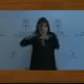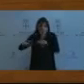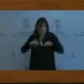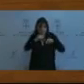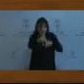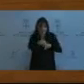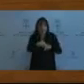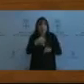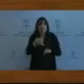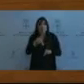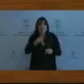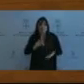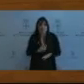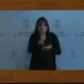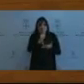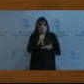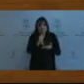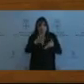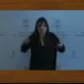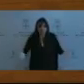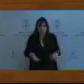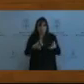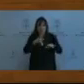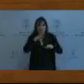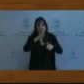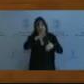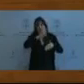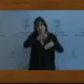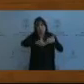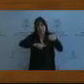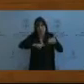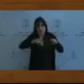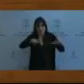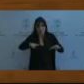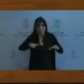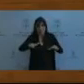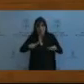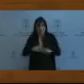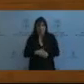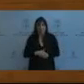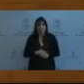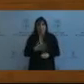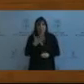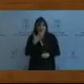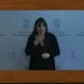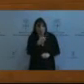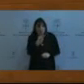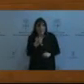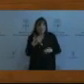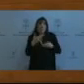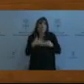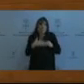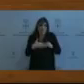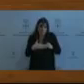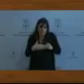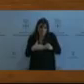terrenos rústicos en situaciones de barbecho social. Si por lo menos hubieran planteado un plan desde